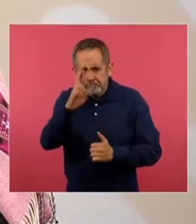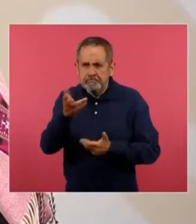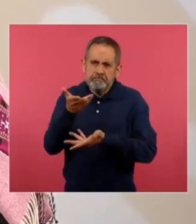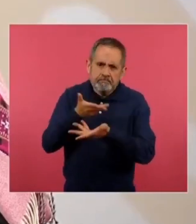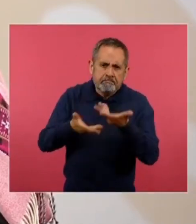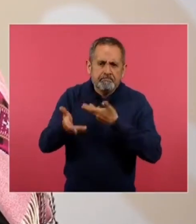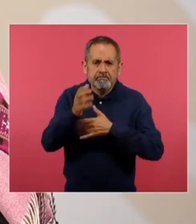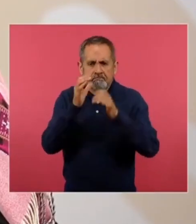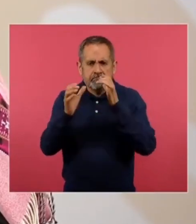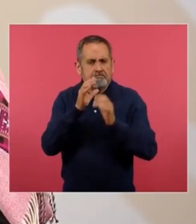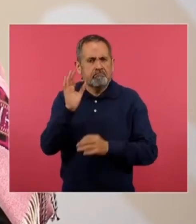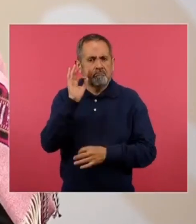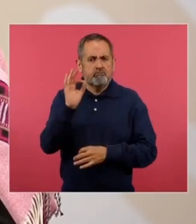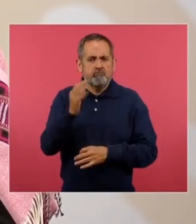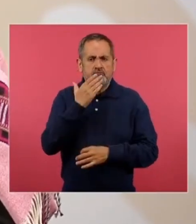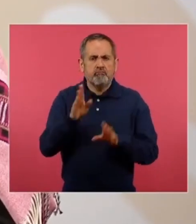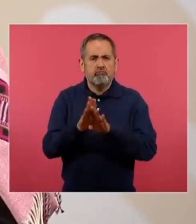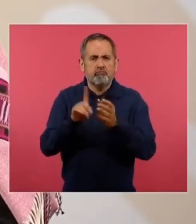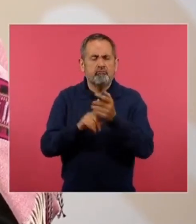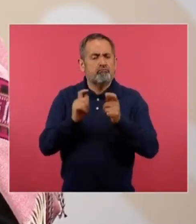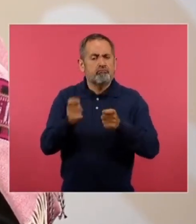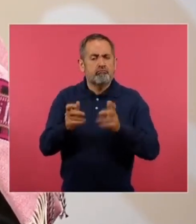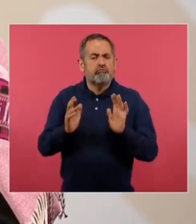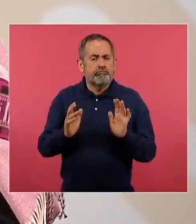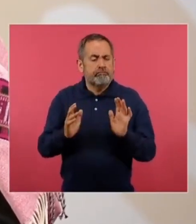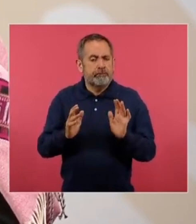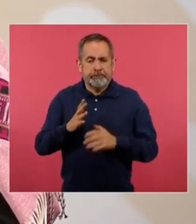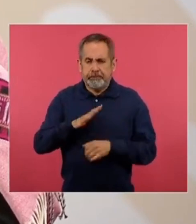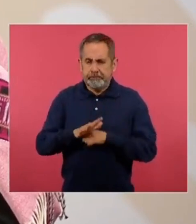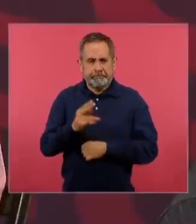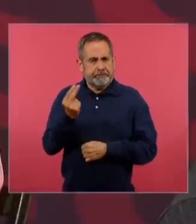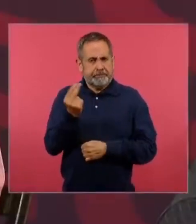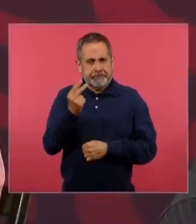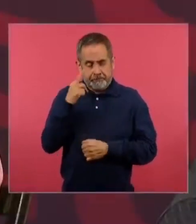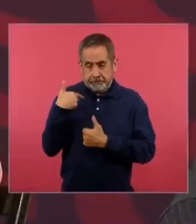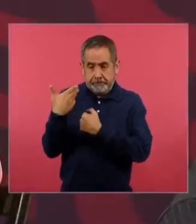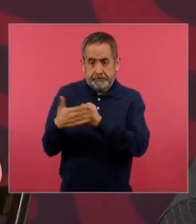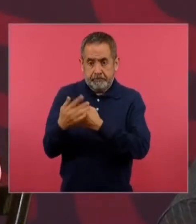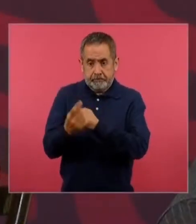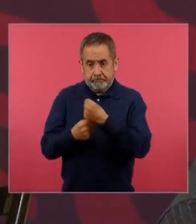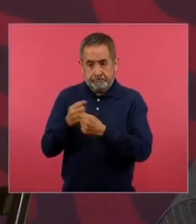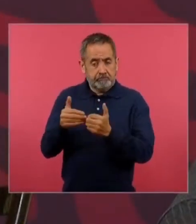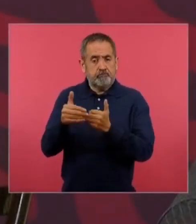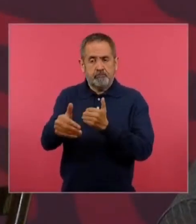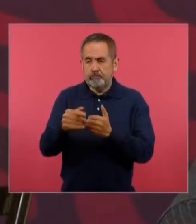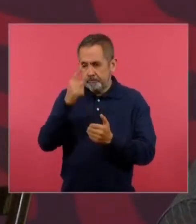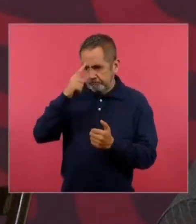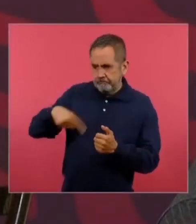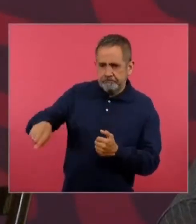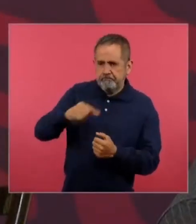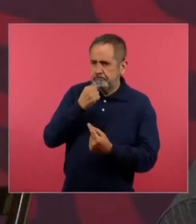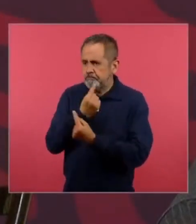muchas coincidencias en cuanto a que lo que necesitamos para el siguiente ciclo escolar en niñas, niños